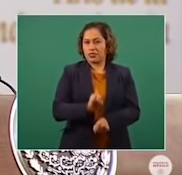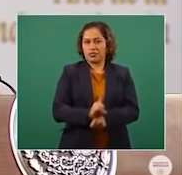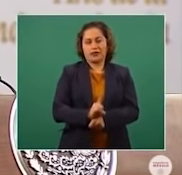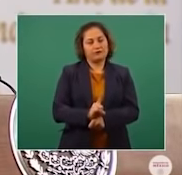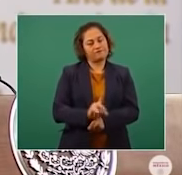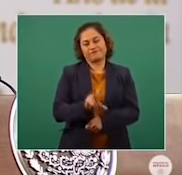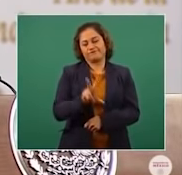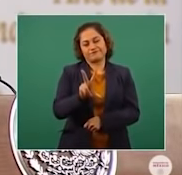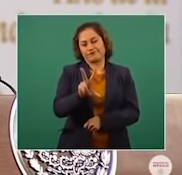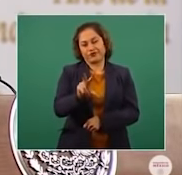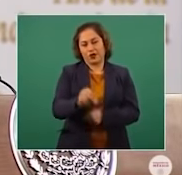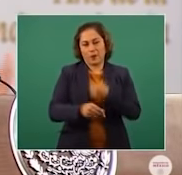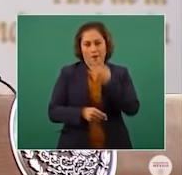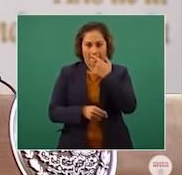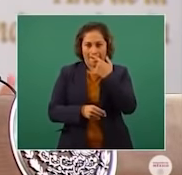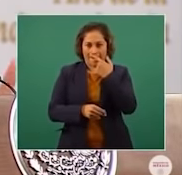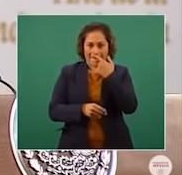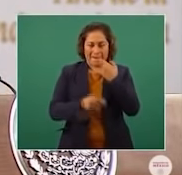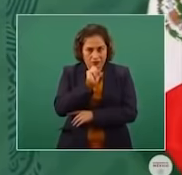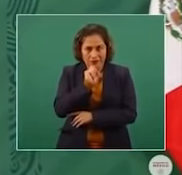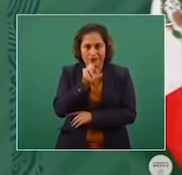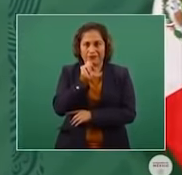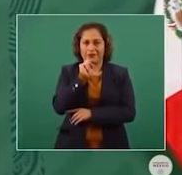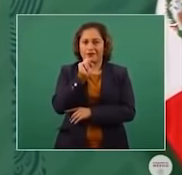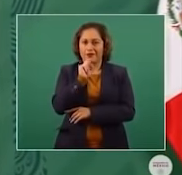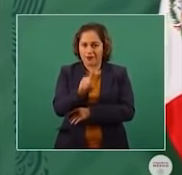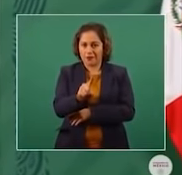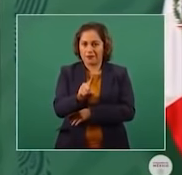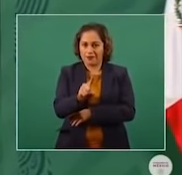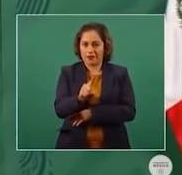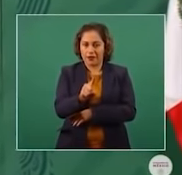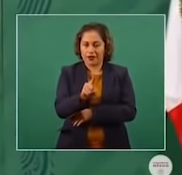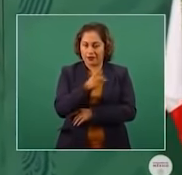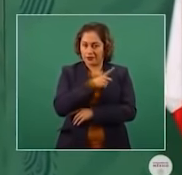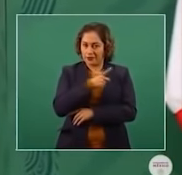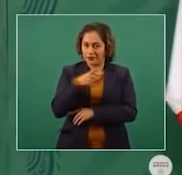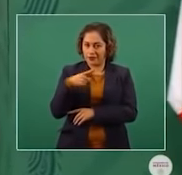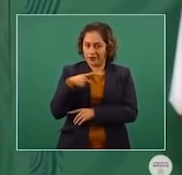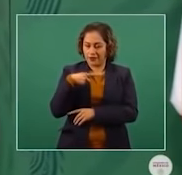que preguntarse, ¿y de parte de quién? ¿Existo